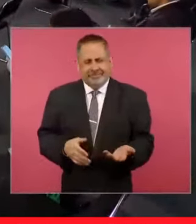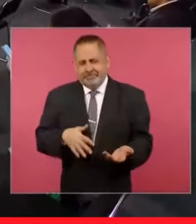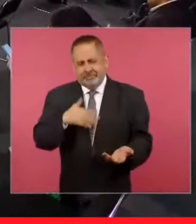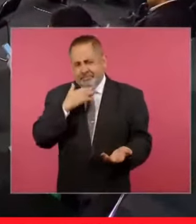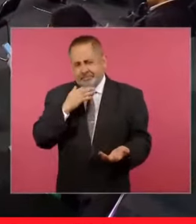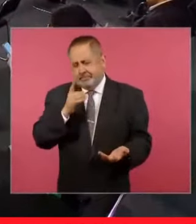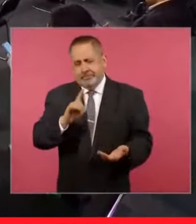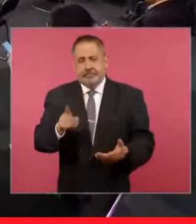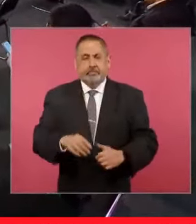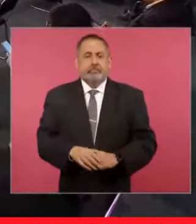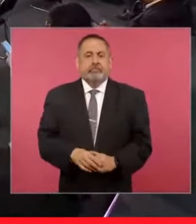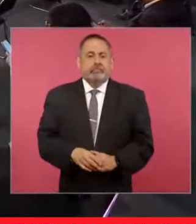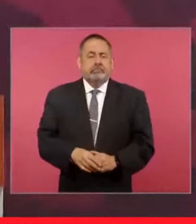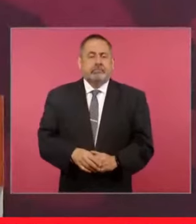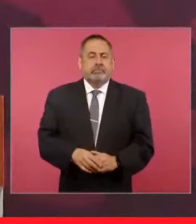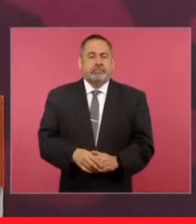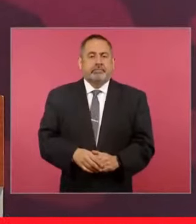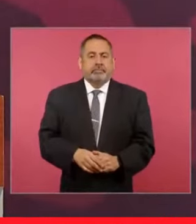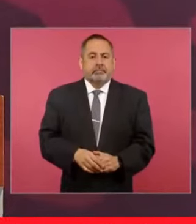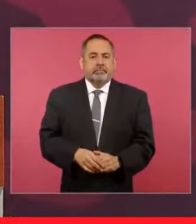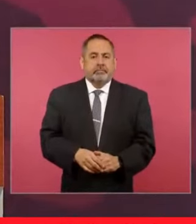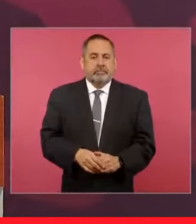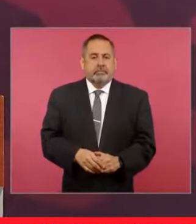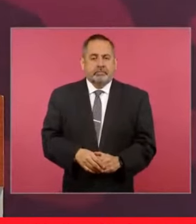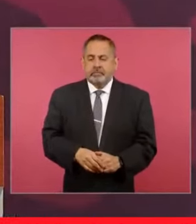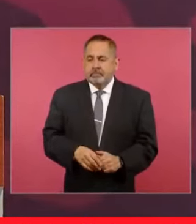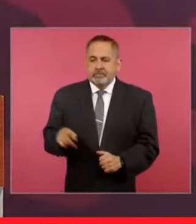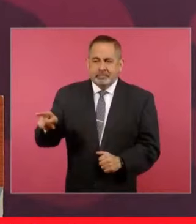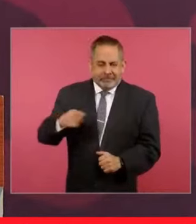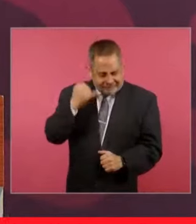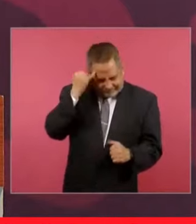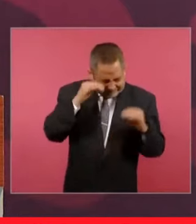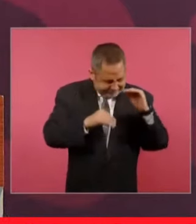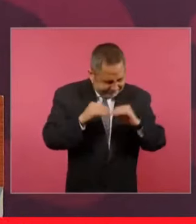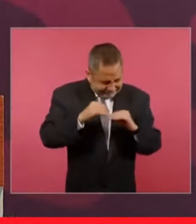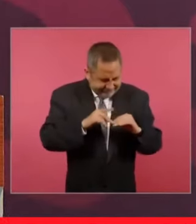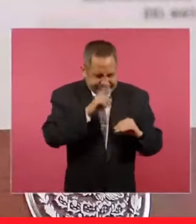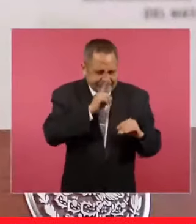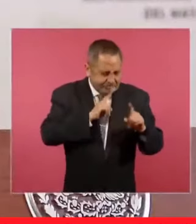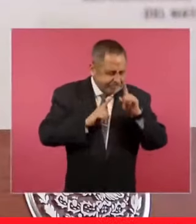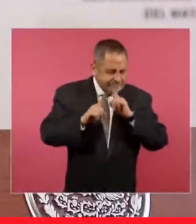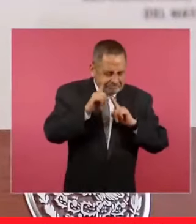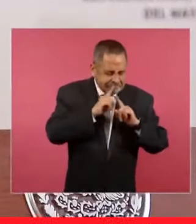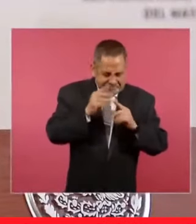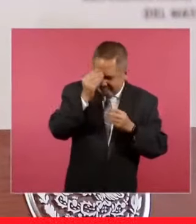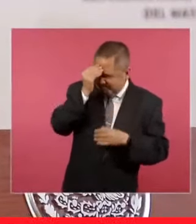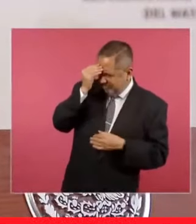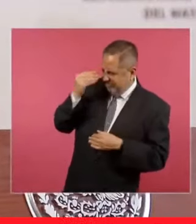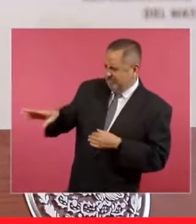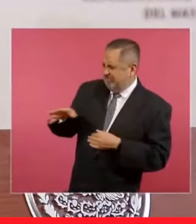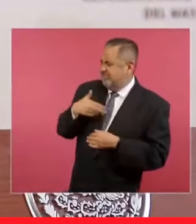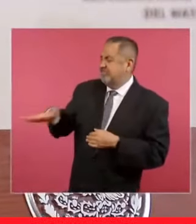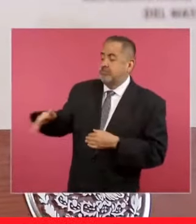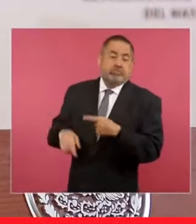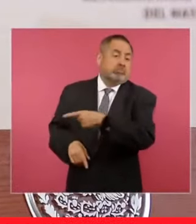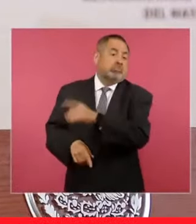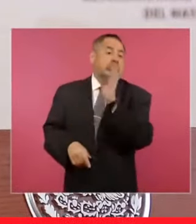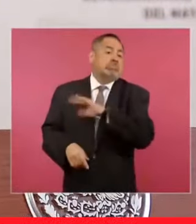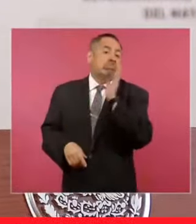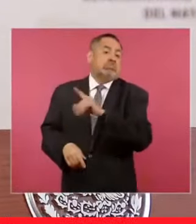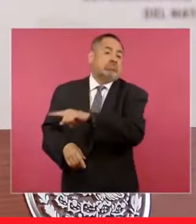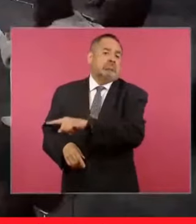calumnias cómo se va a difamar impunemente eso no es la